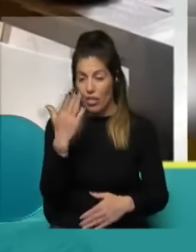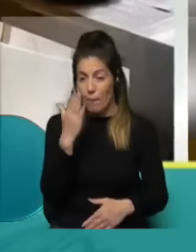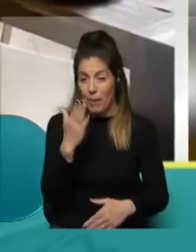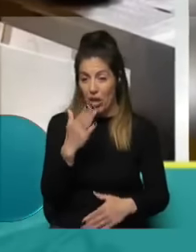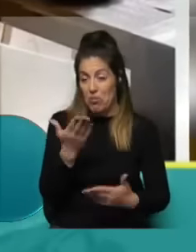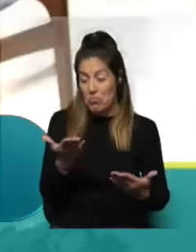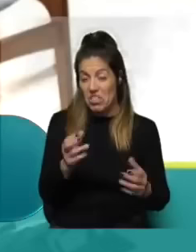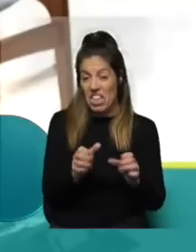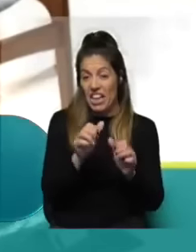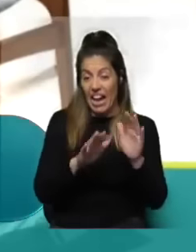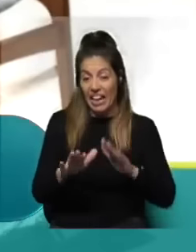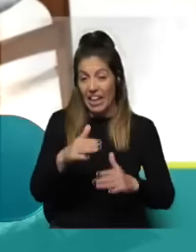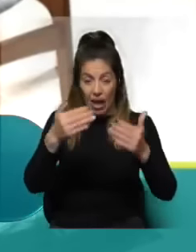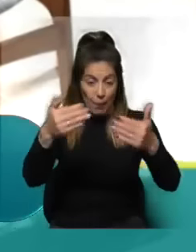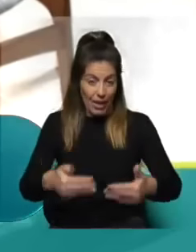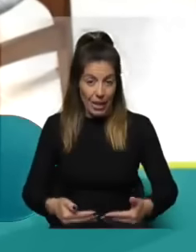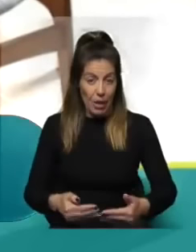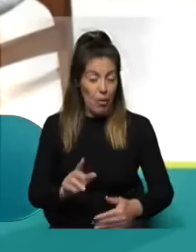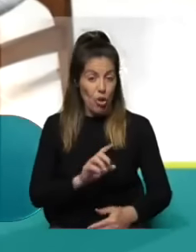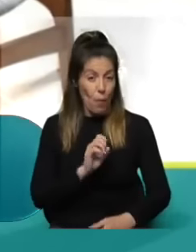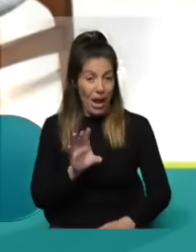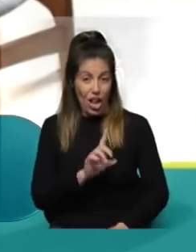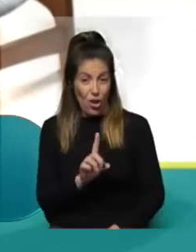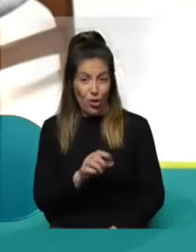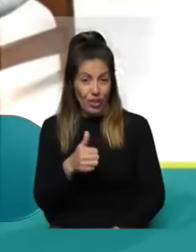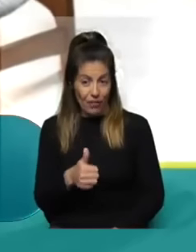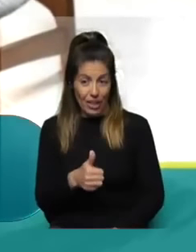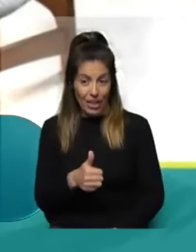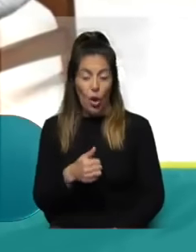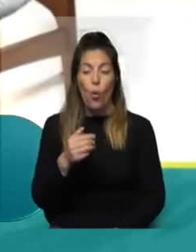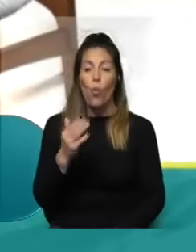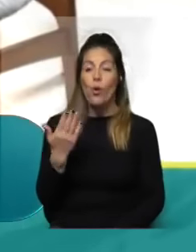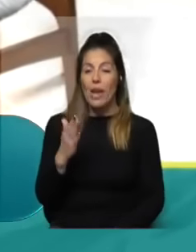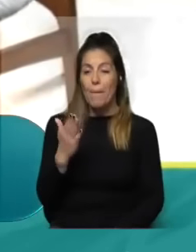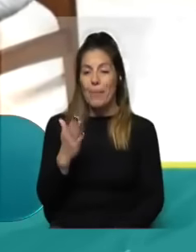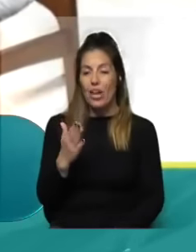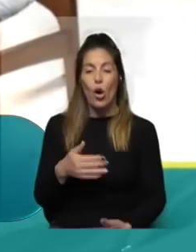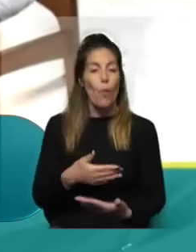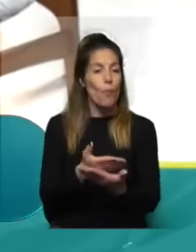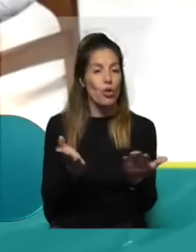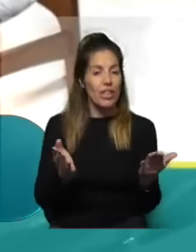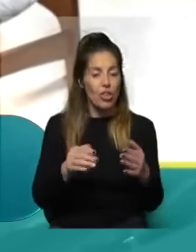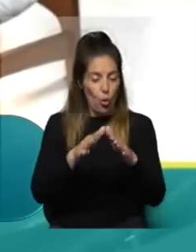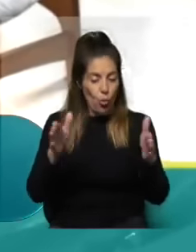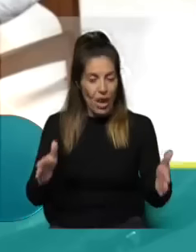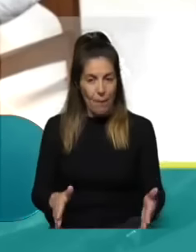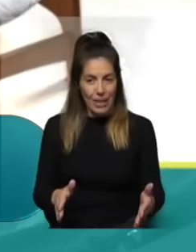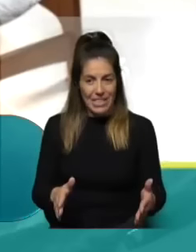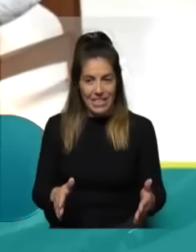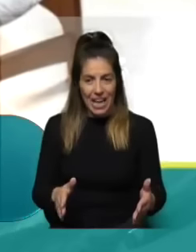Y no está mal poner un espejo, ¿tá? Reflejando una mesa, todo lo que es